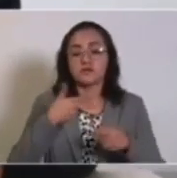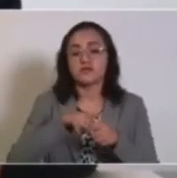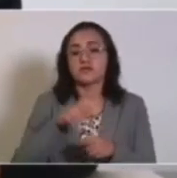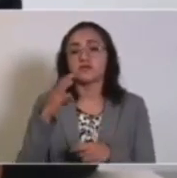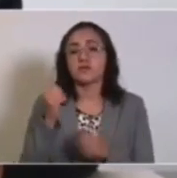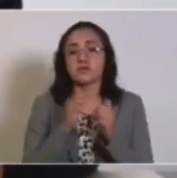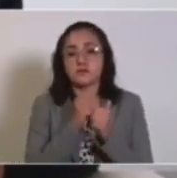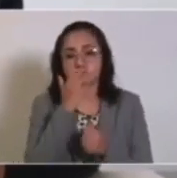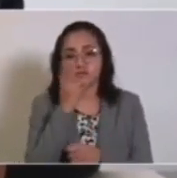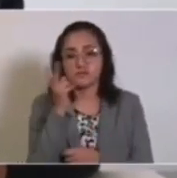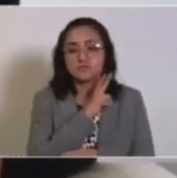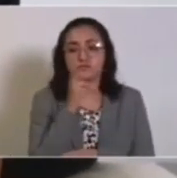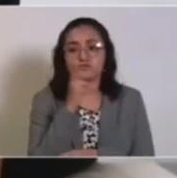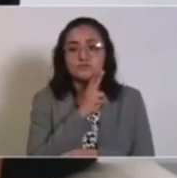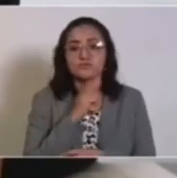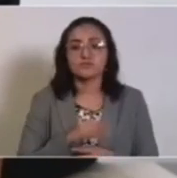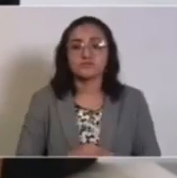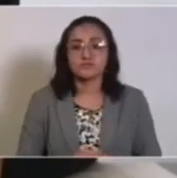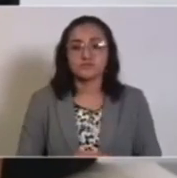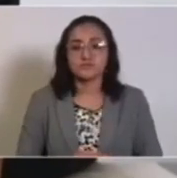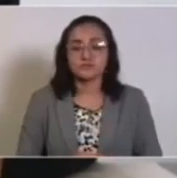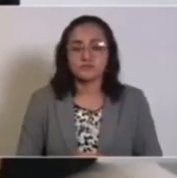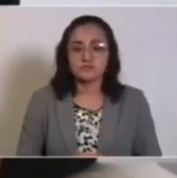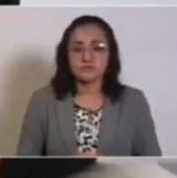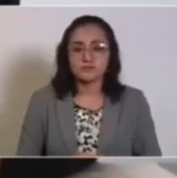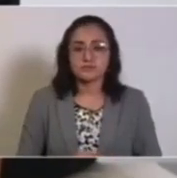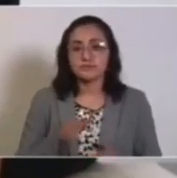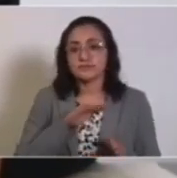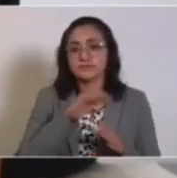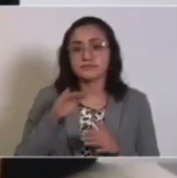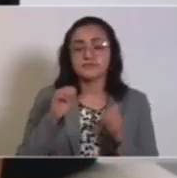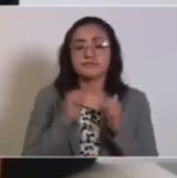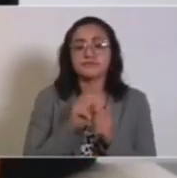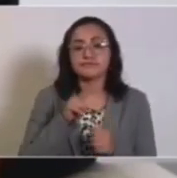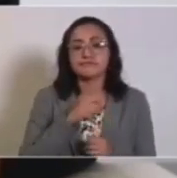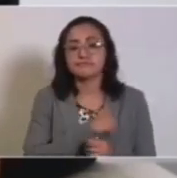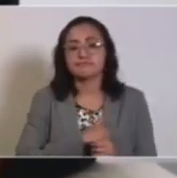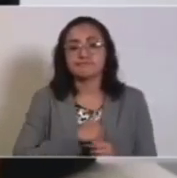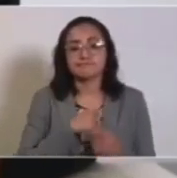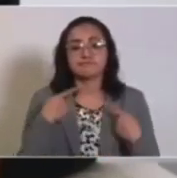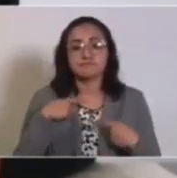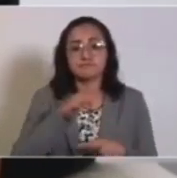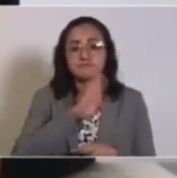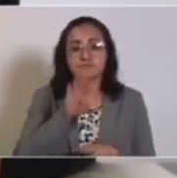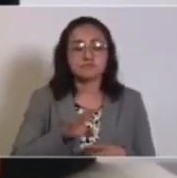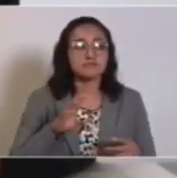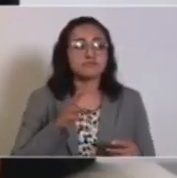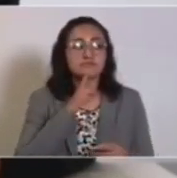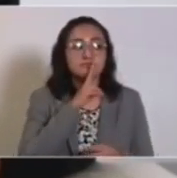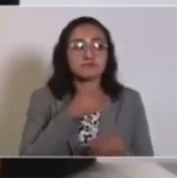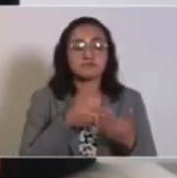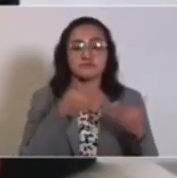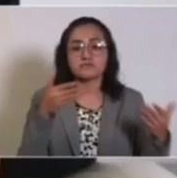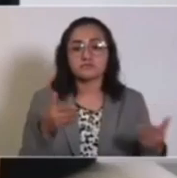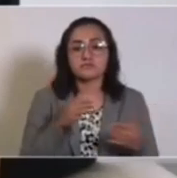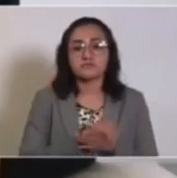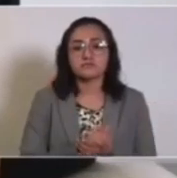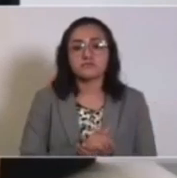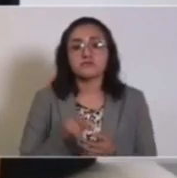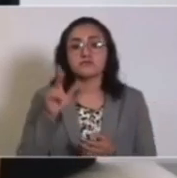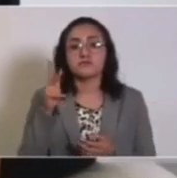9 en ventilación mecánica asistida respecto de las lamentables defunciones se recuerdan hasta el momento